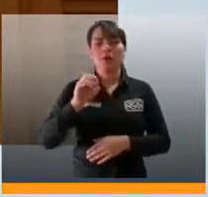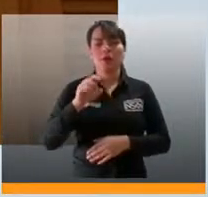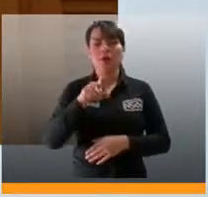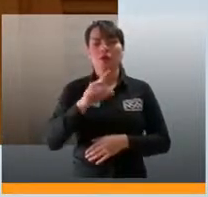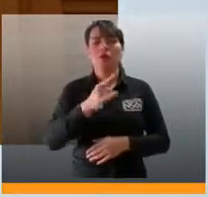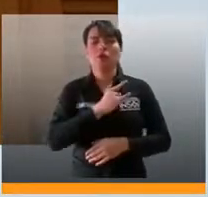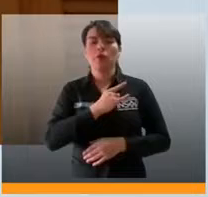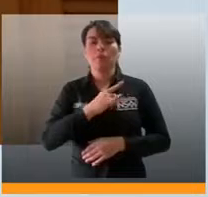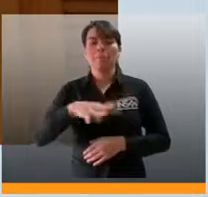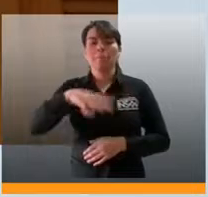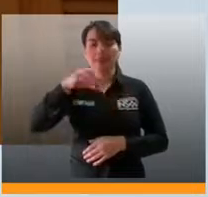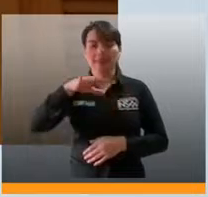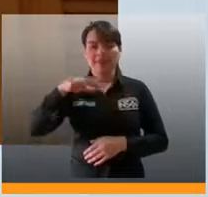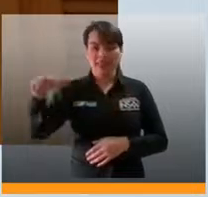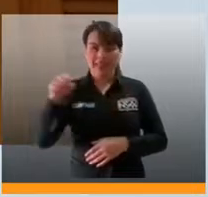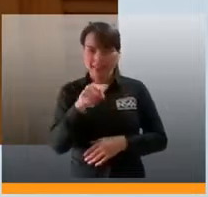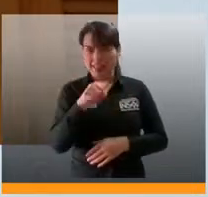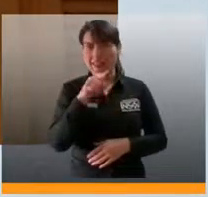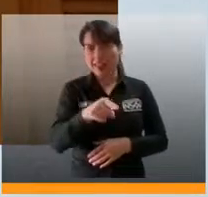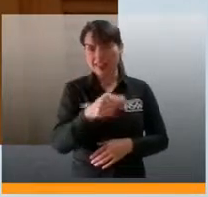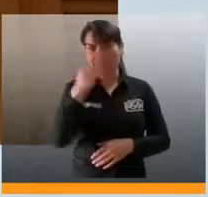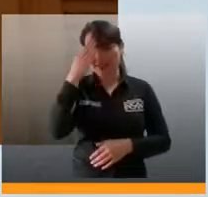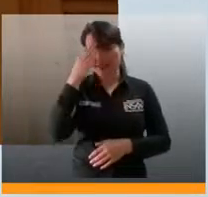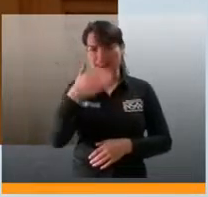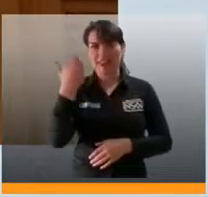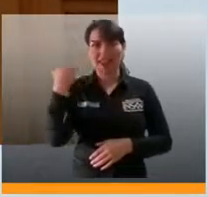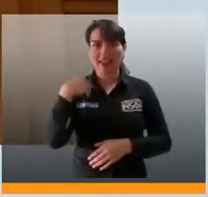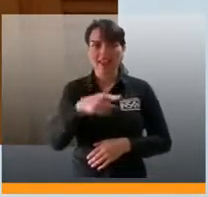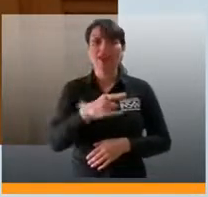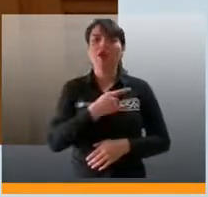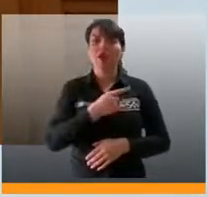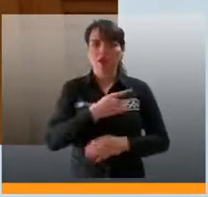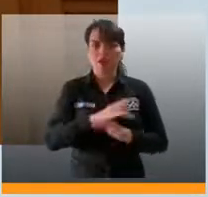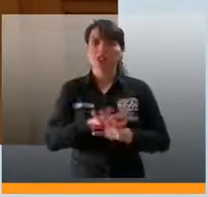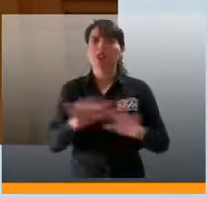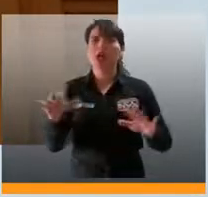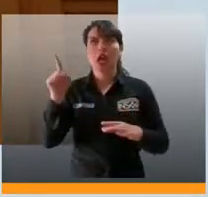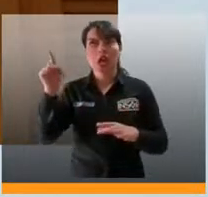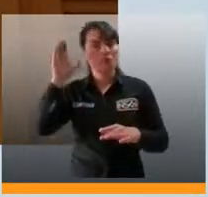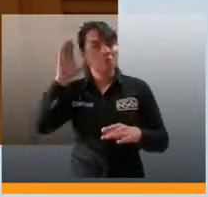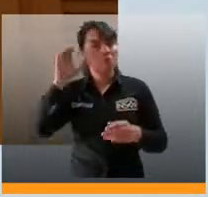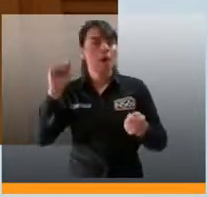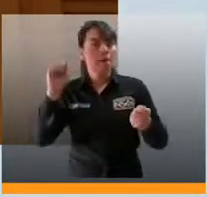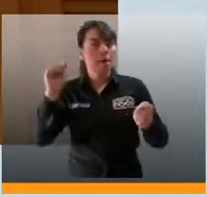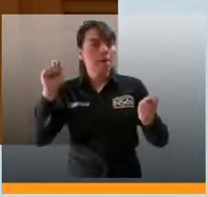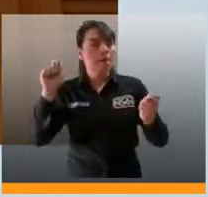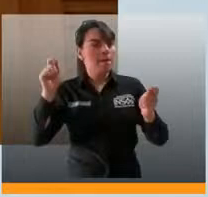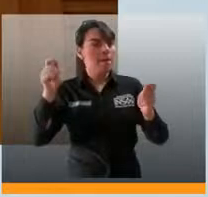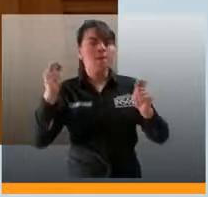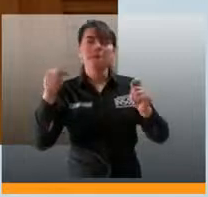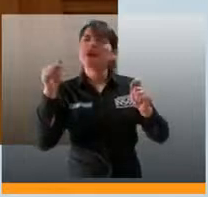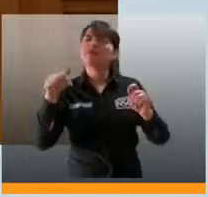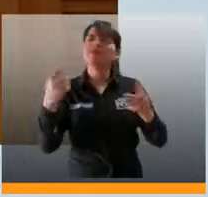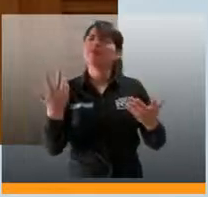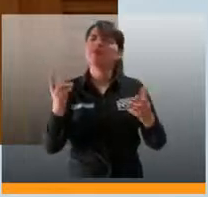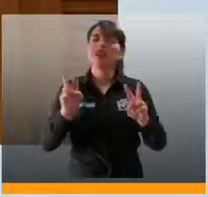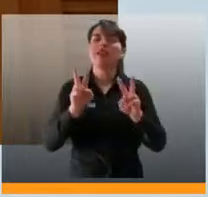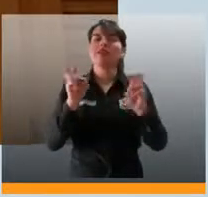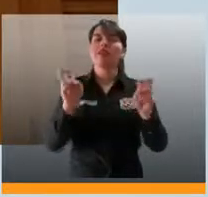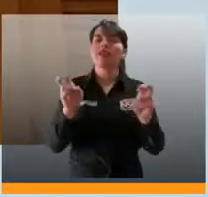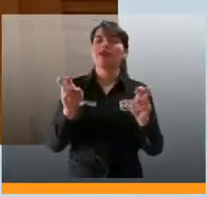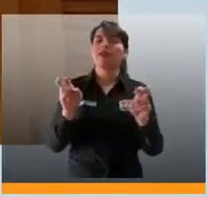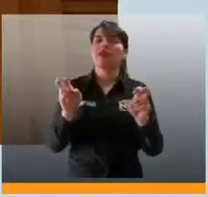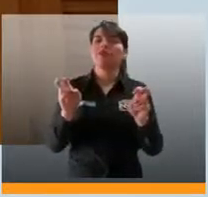Magdalena, una institución que también viene generando grandes transformaciones en los temas, en